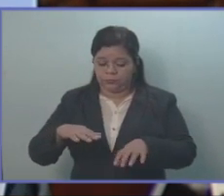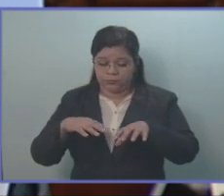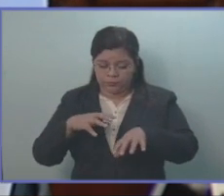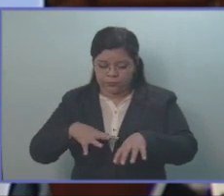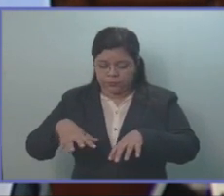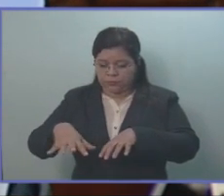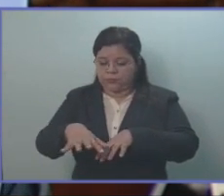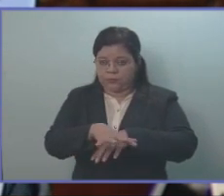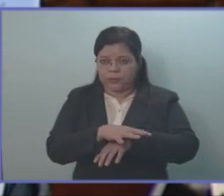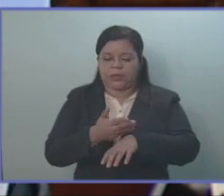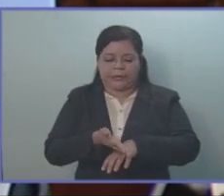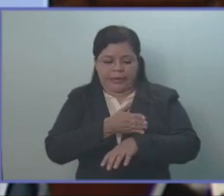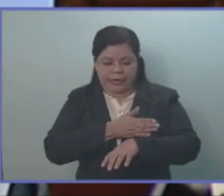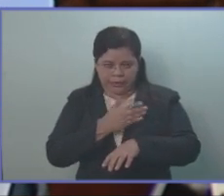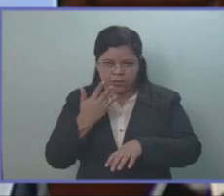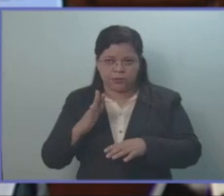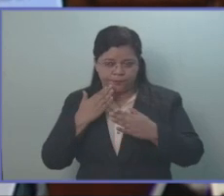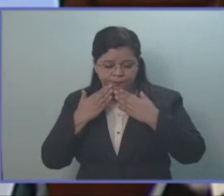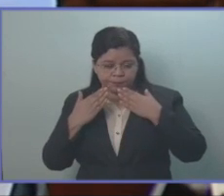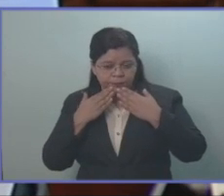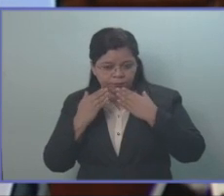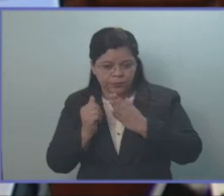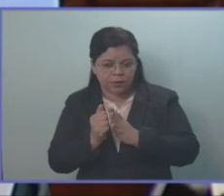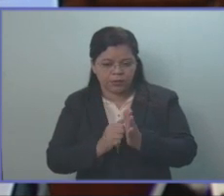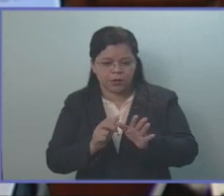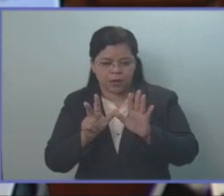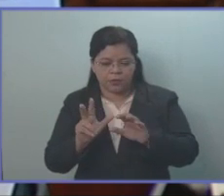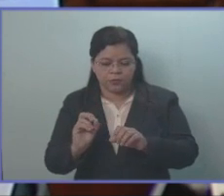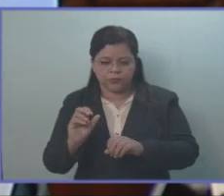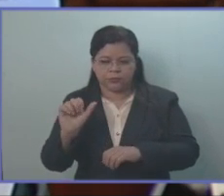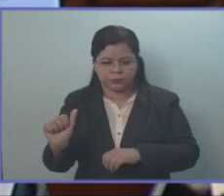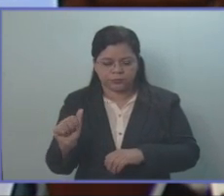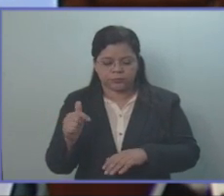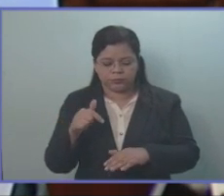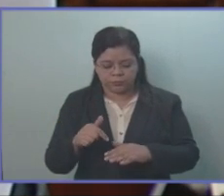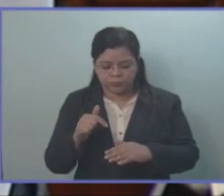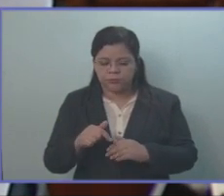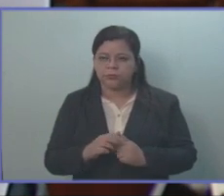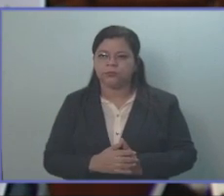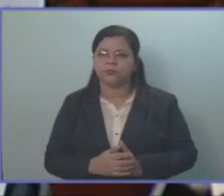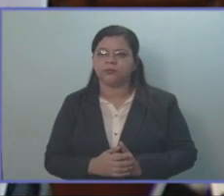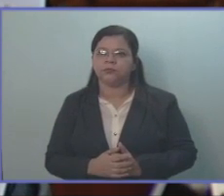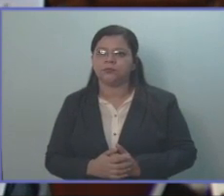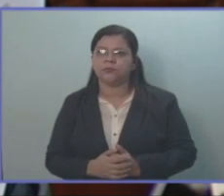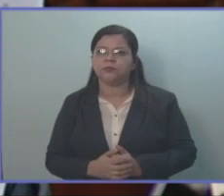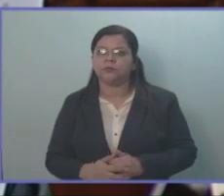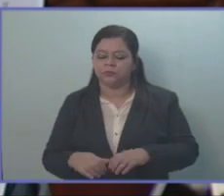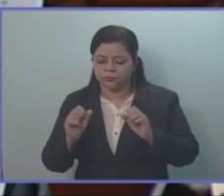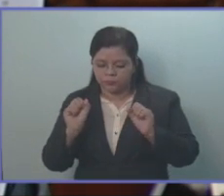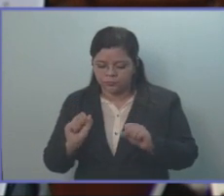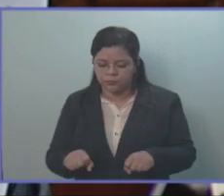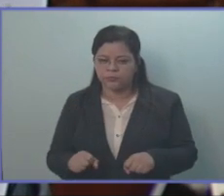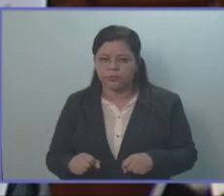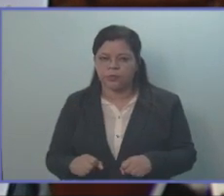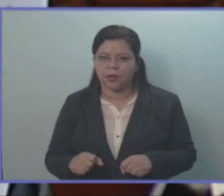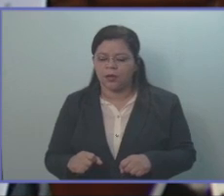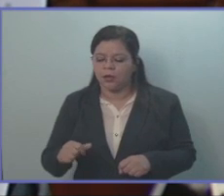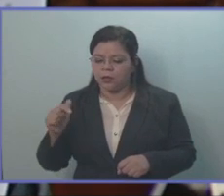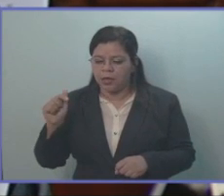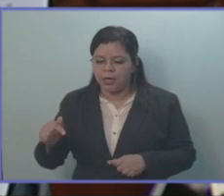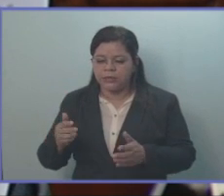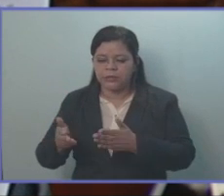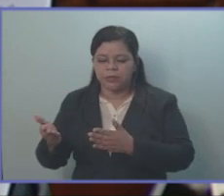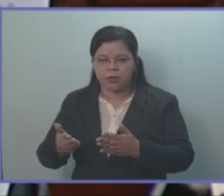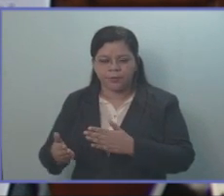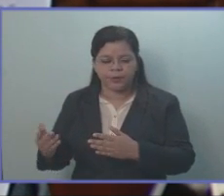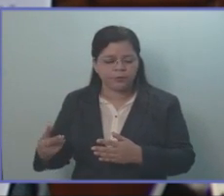hecho referencia en el artículo 80A de las presentes disposiciones, podrá prescindir de dicho